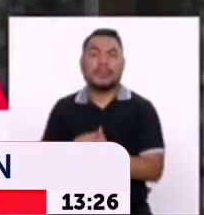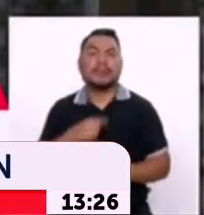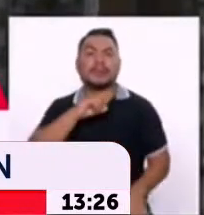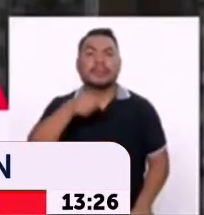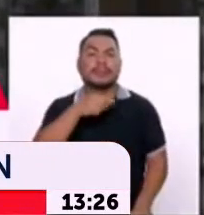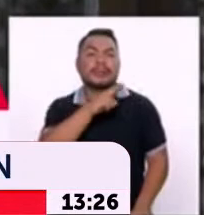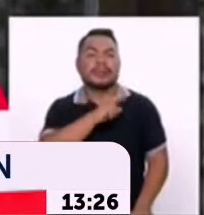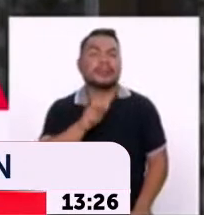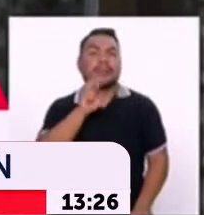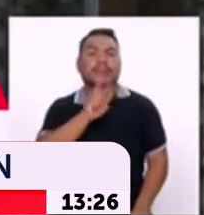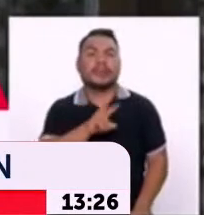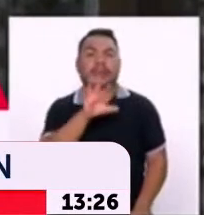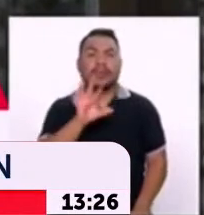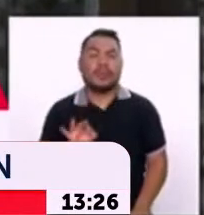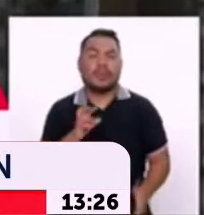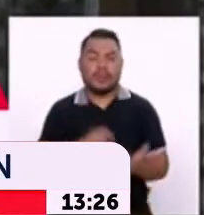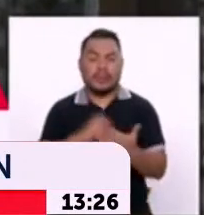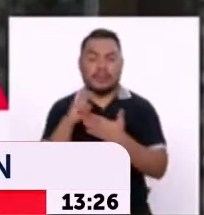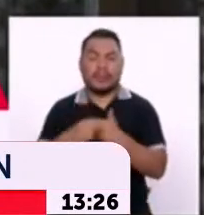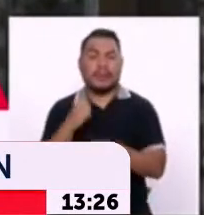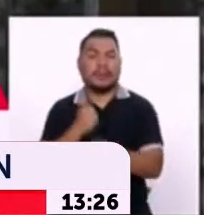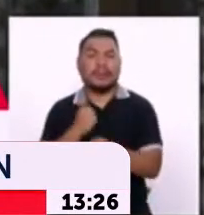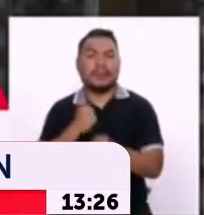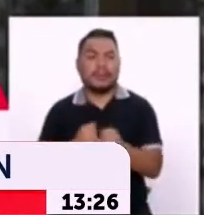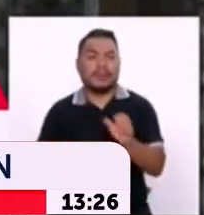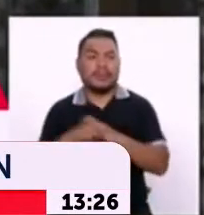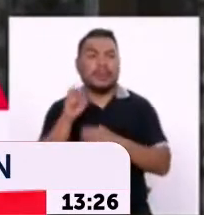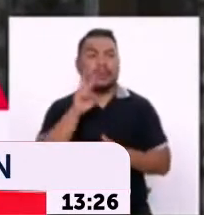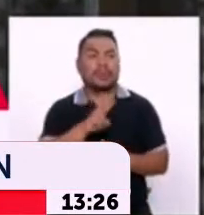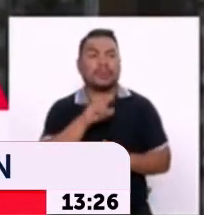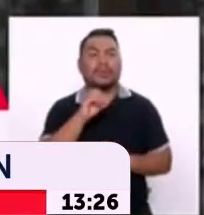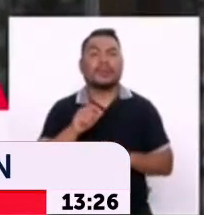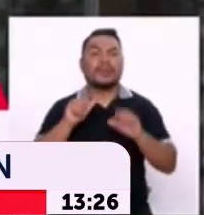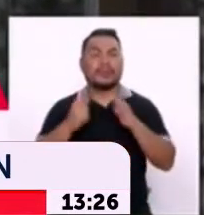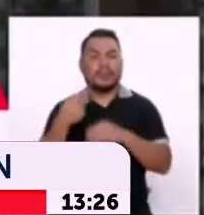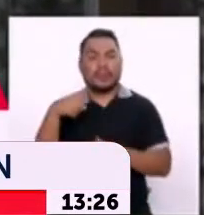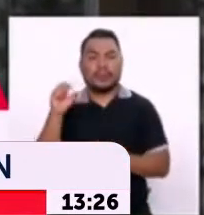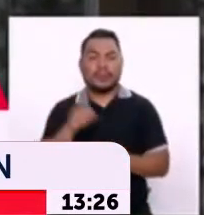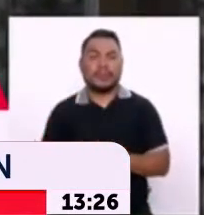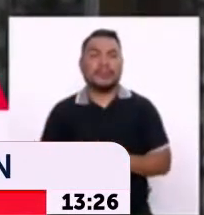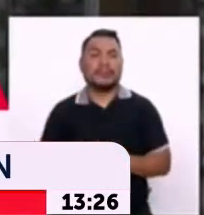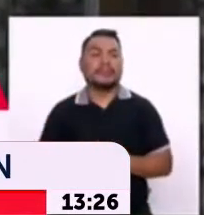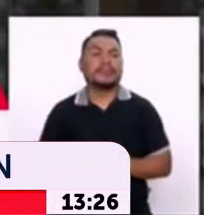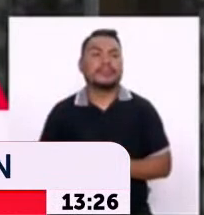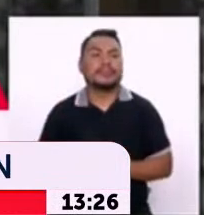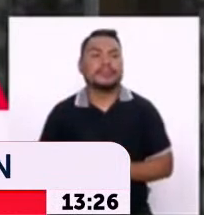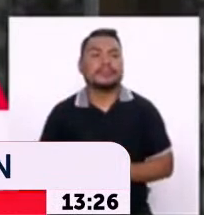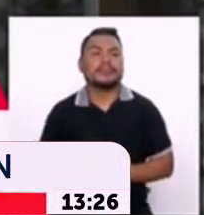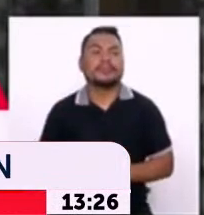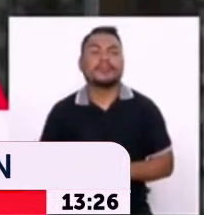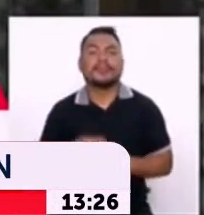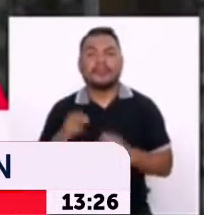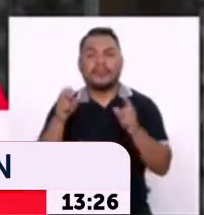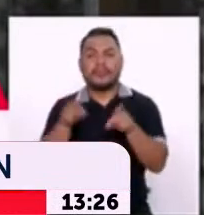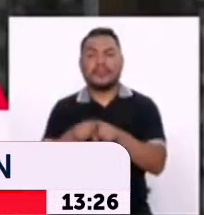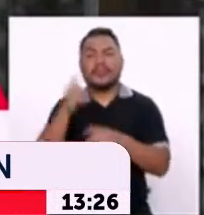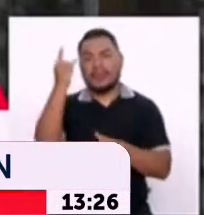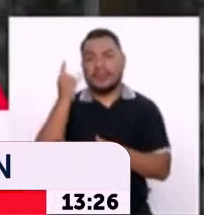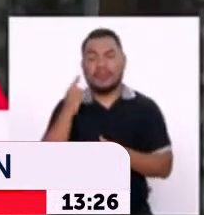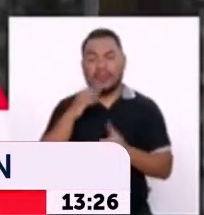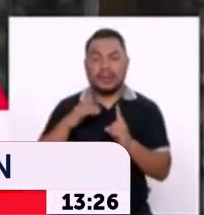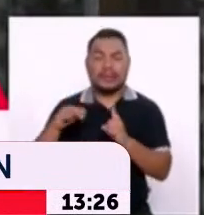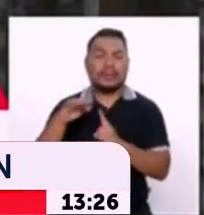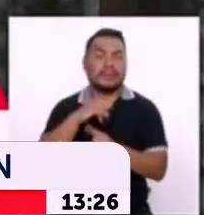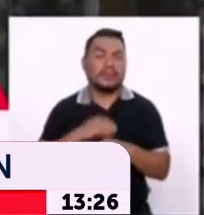de 1.329 planes de negocio por más de 207 millones de soles. En el caso de la